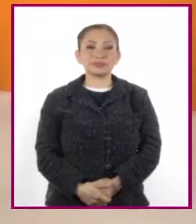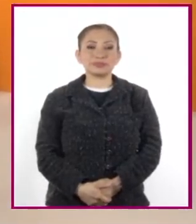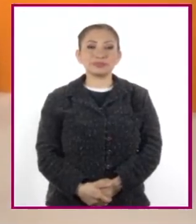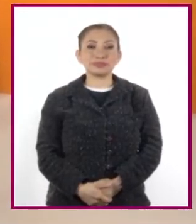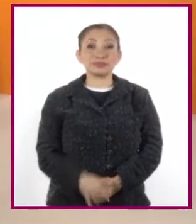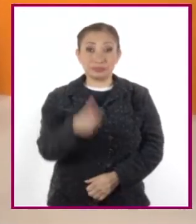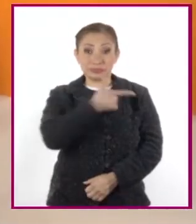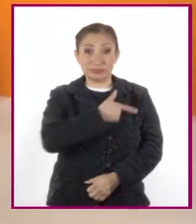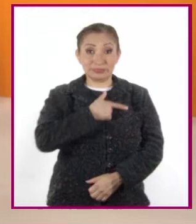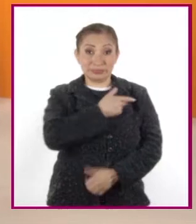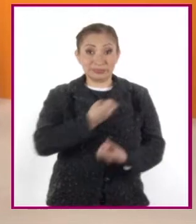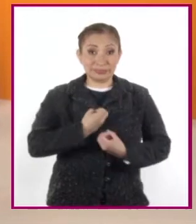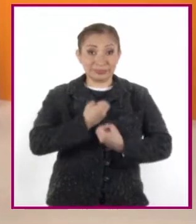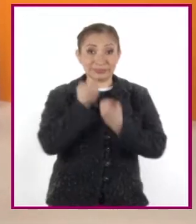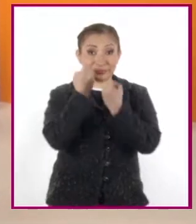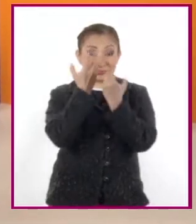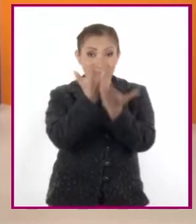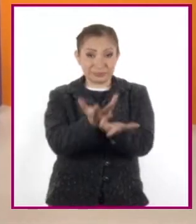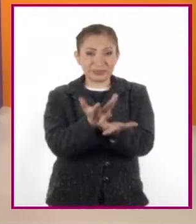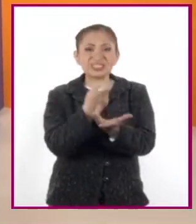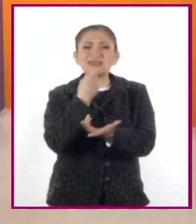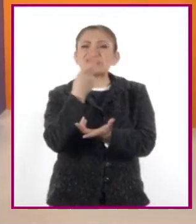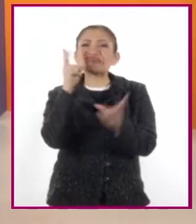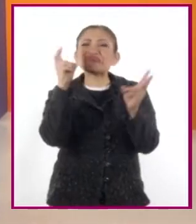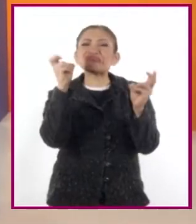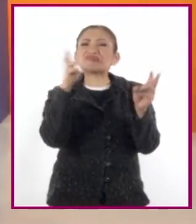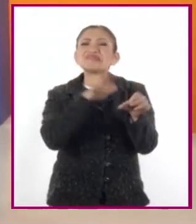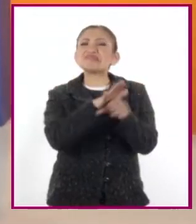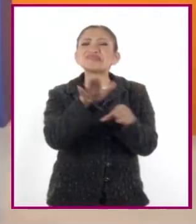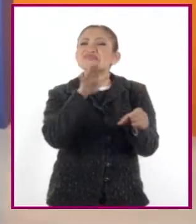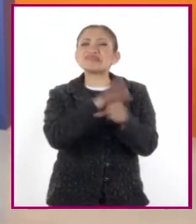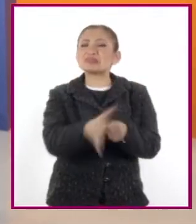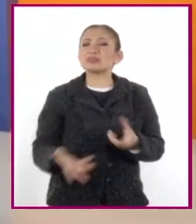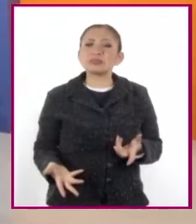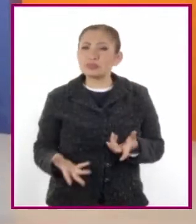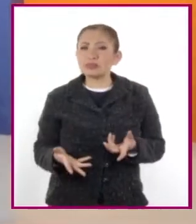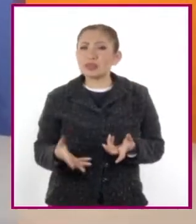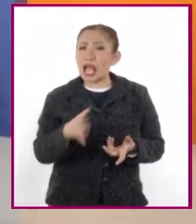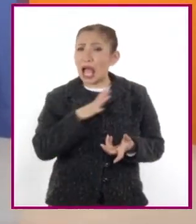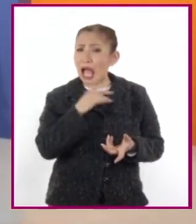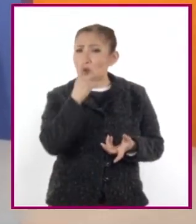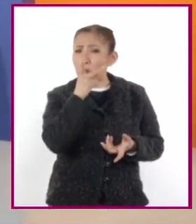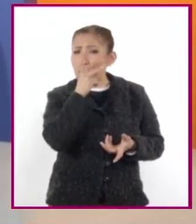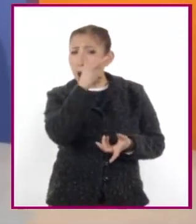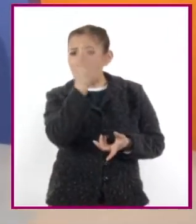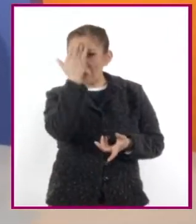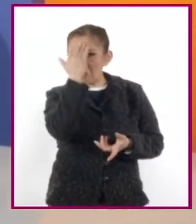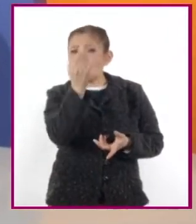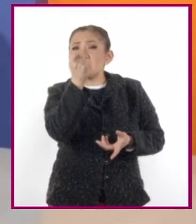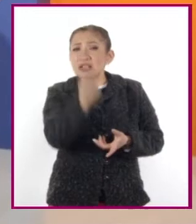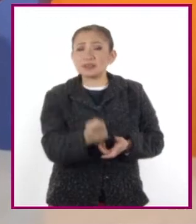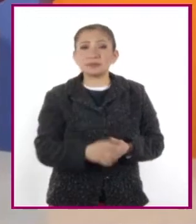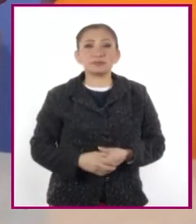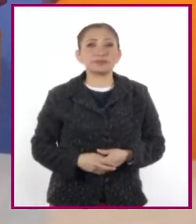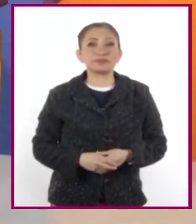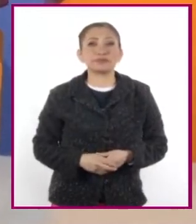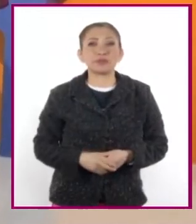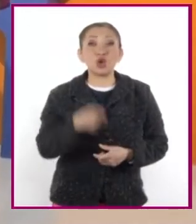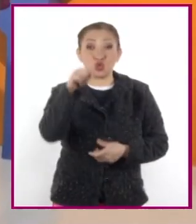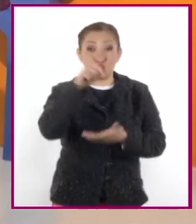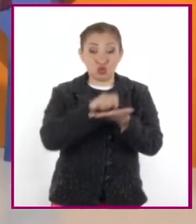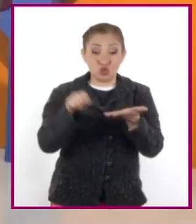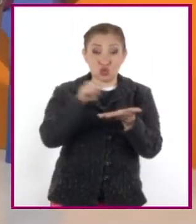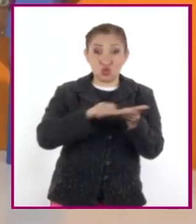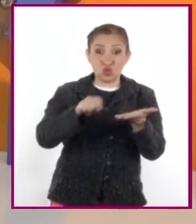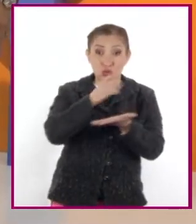¿Les gustó el poema? ¿De qué habla? ¿Hubo alguna palabra que no conocían? Tomen nota en su